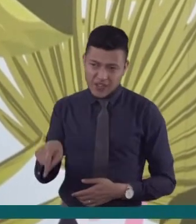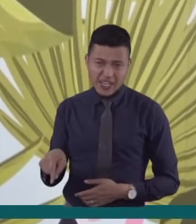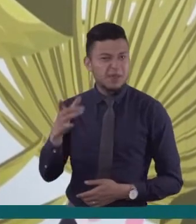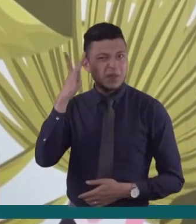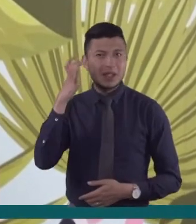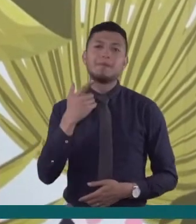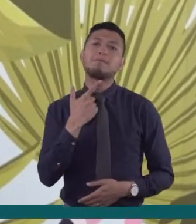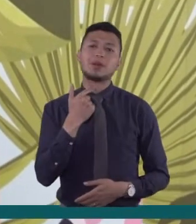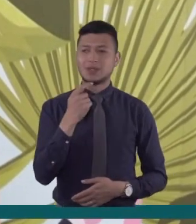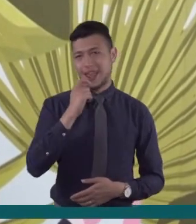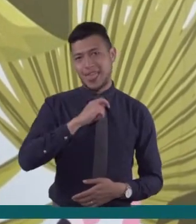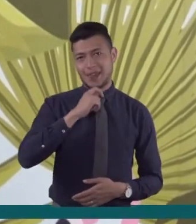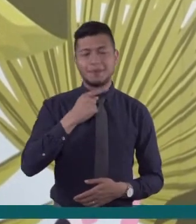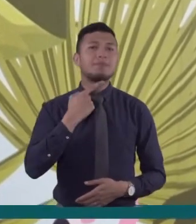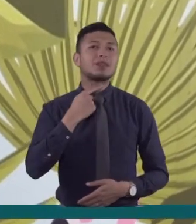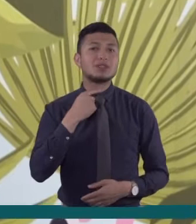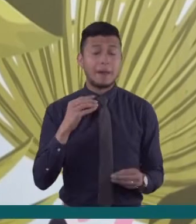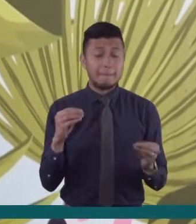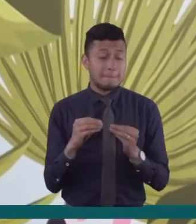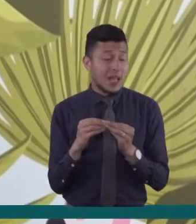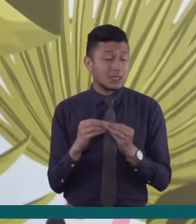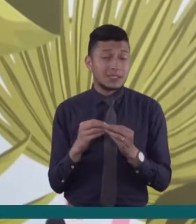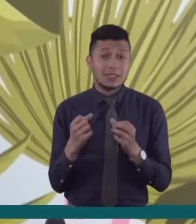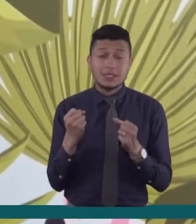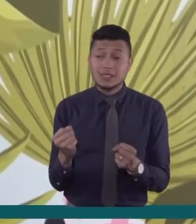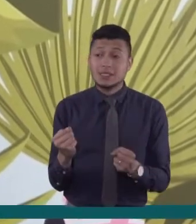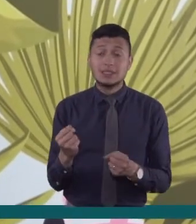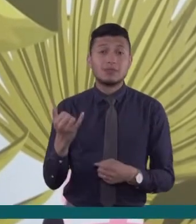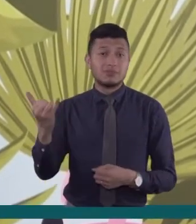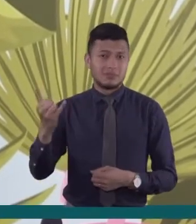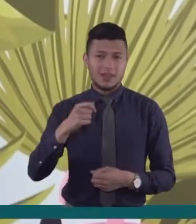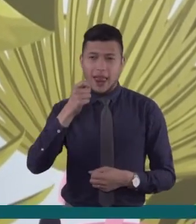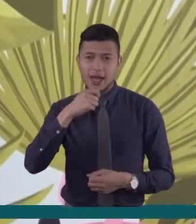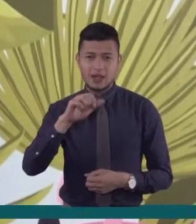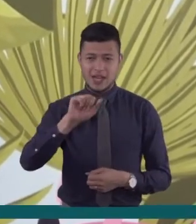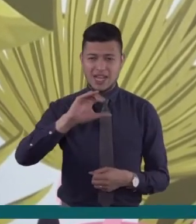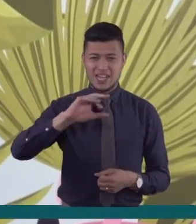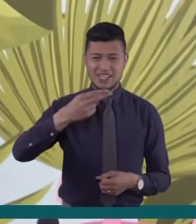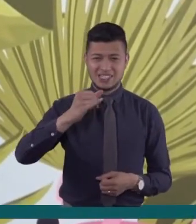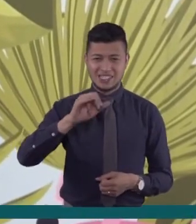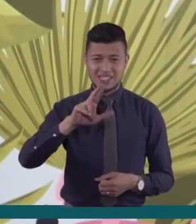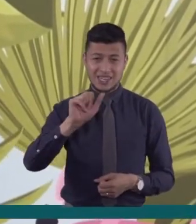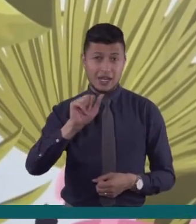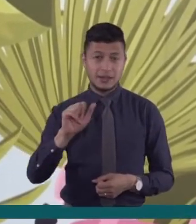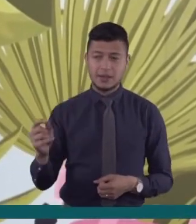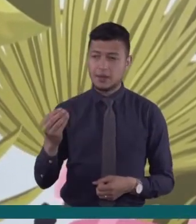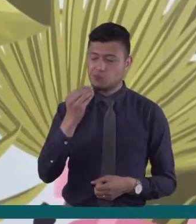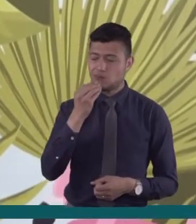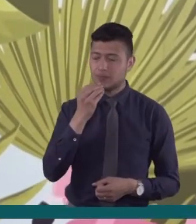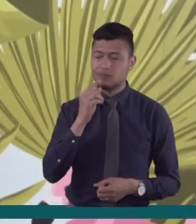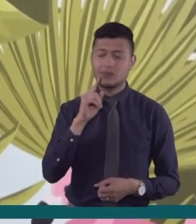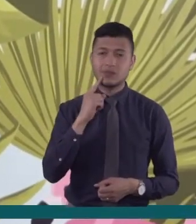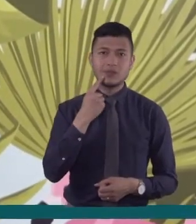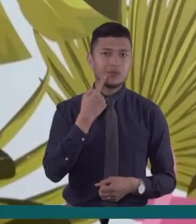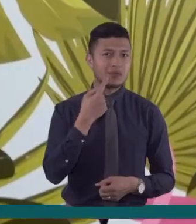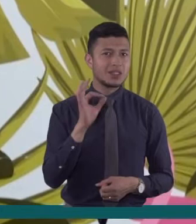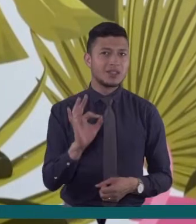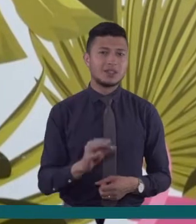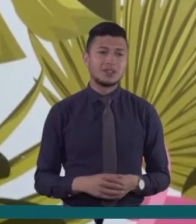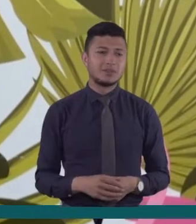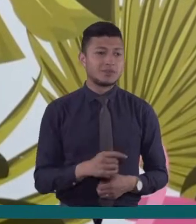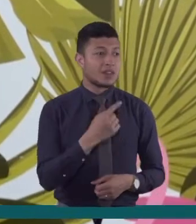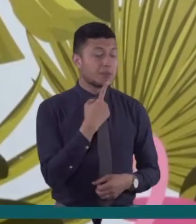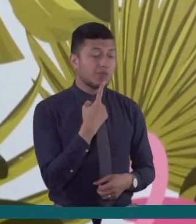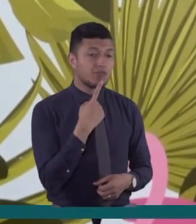me gusta el helado y lo que más me impresionó fue que hay helado de achira y es súper delicioso.